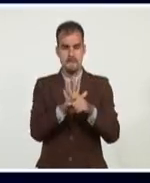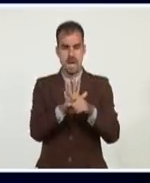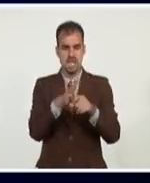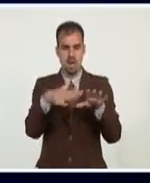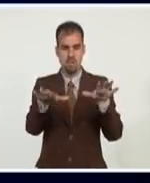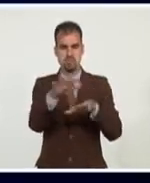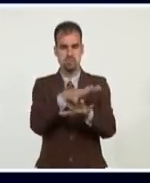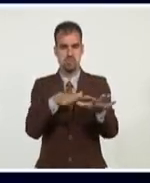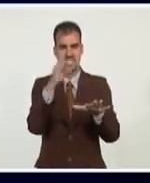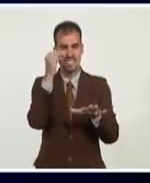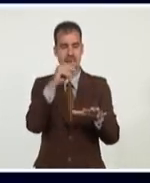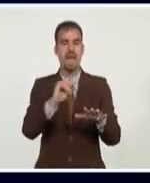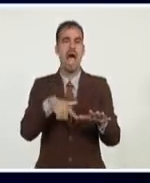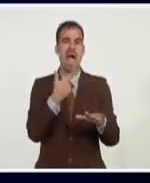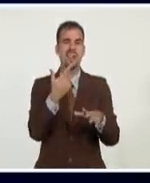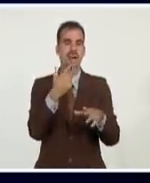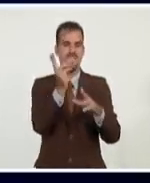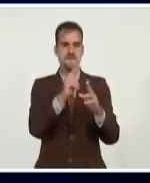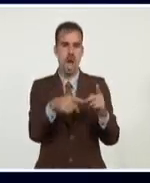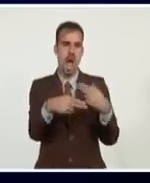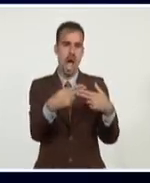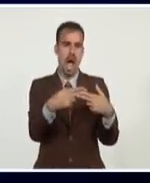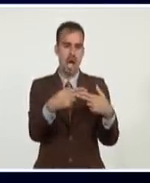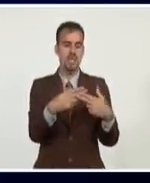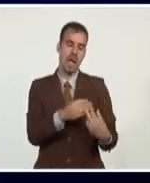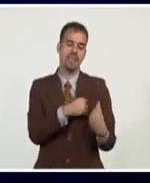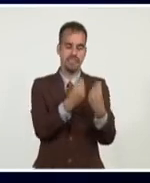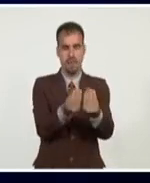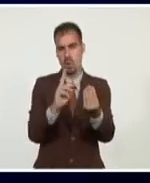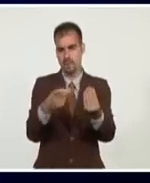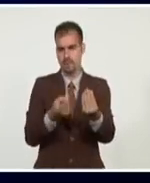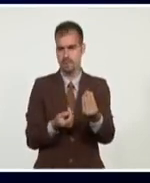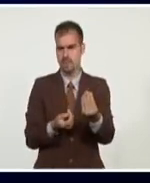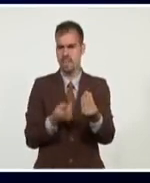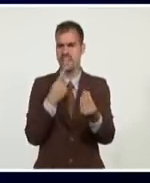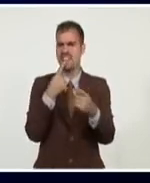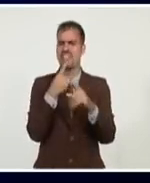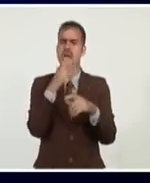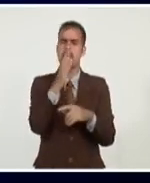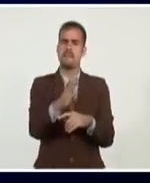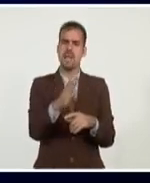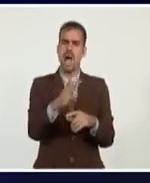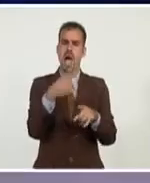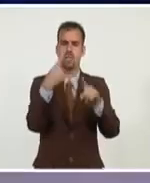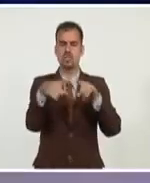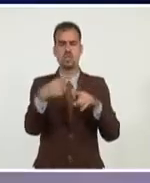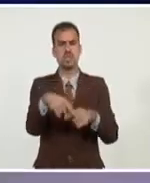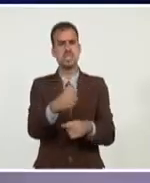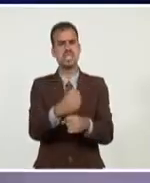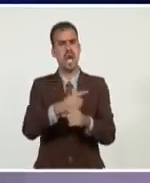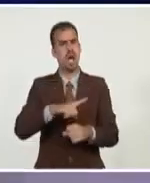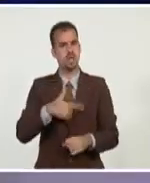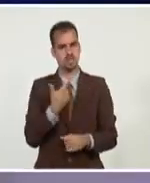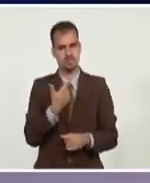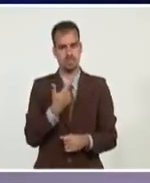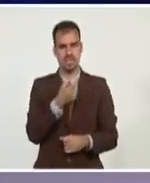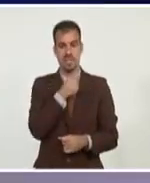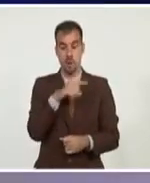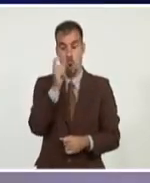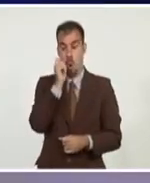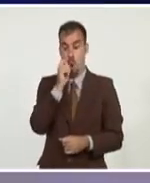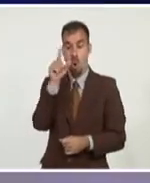sus obras de arte. Tres, respetar el ejercicio de las libertades artísticas. ¿Habrá podido recibir el mensaje el huelguista? Porque